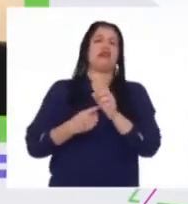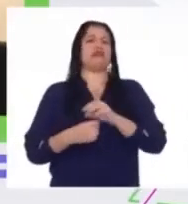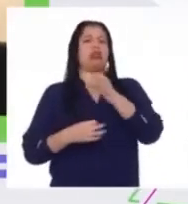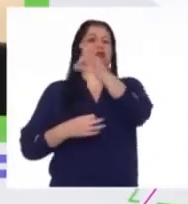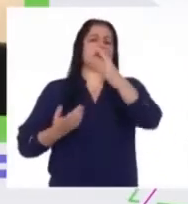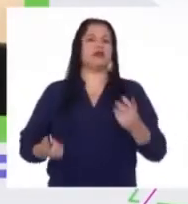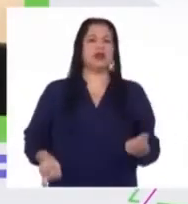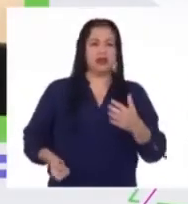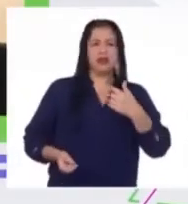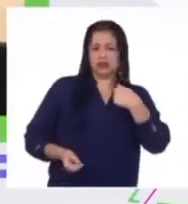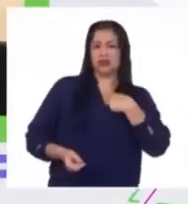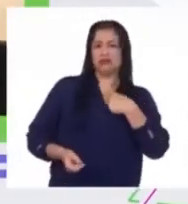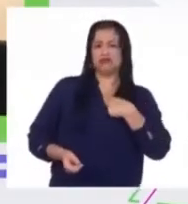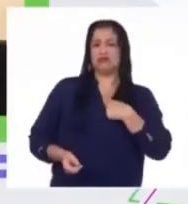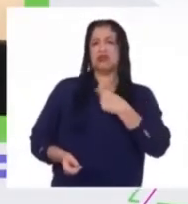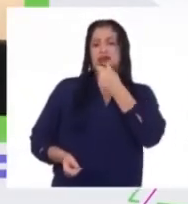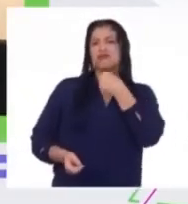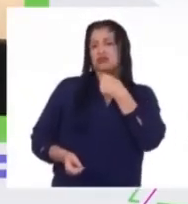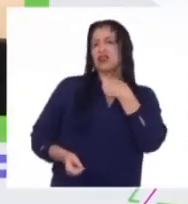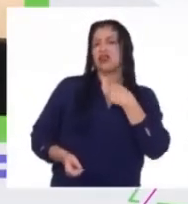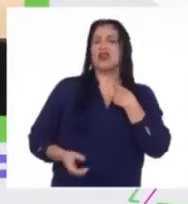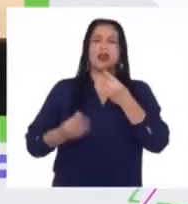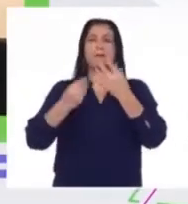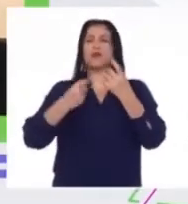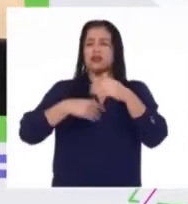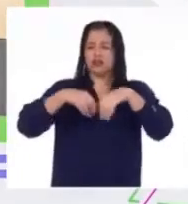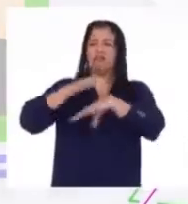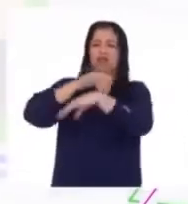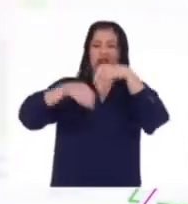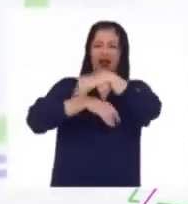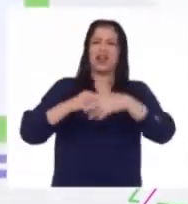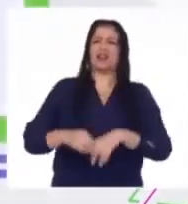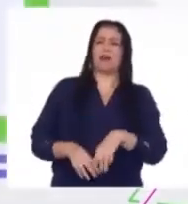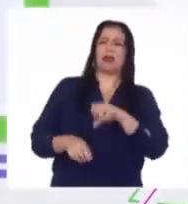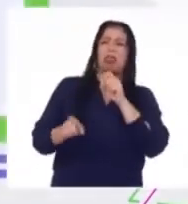yo soy gay y muchas veces en la calle me han insultado por serlo.